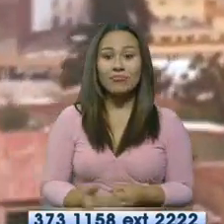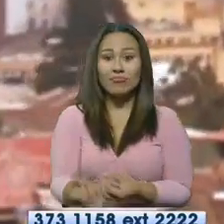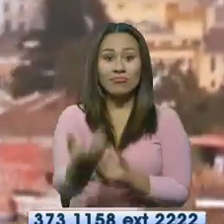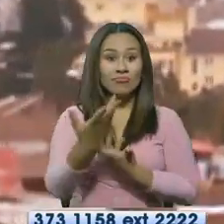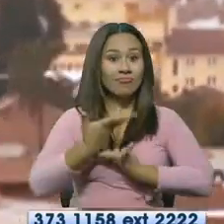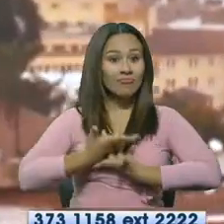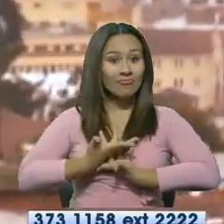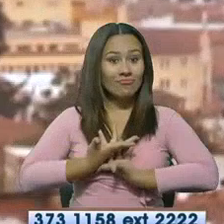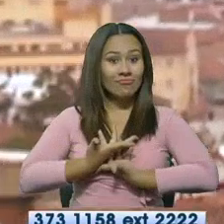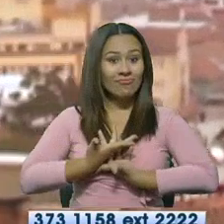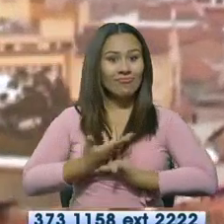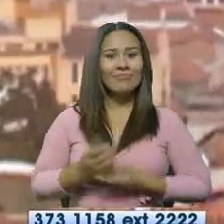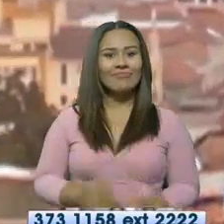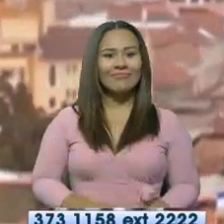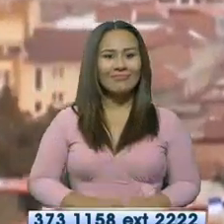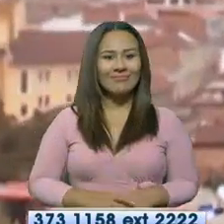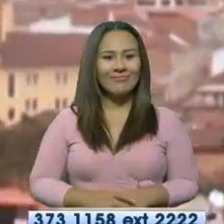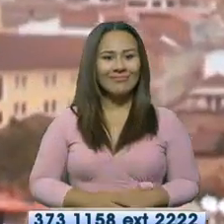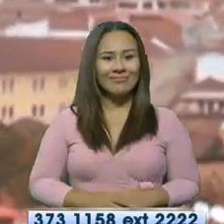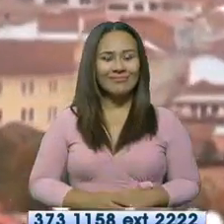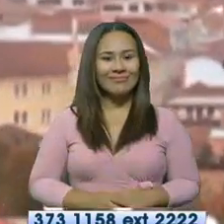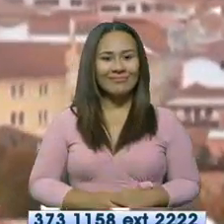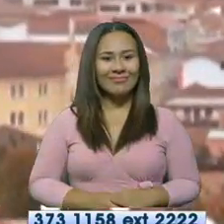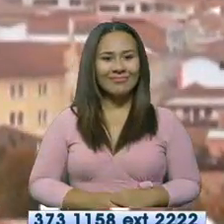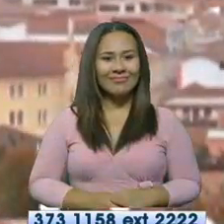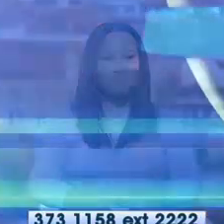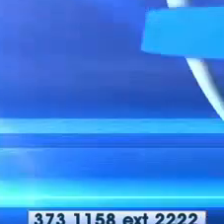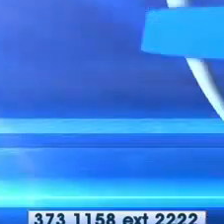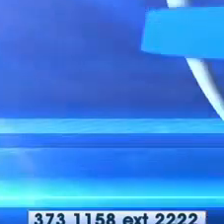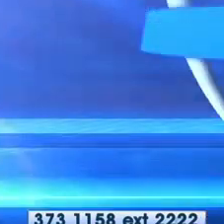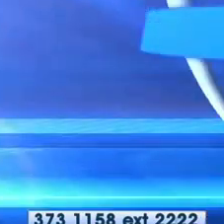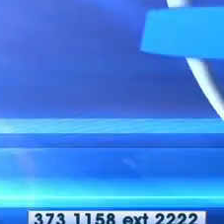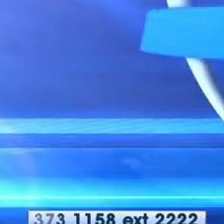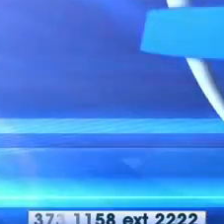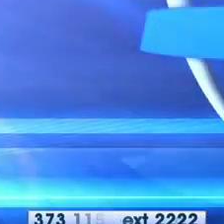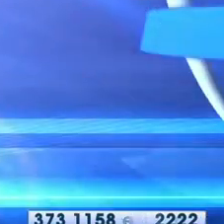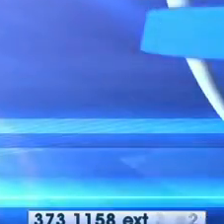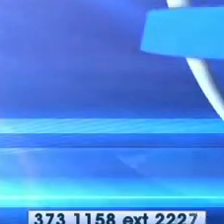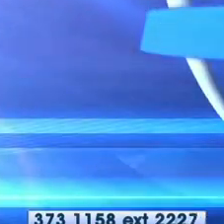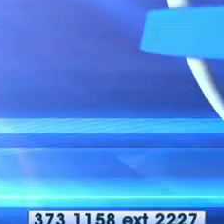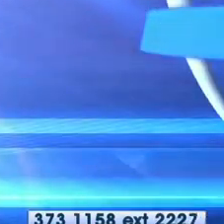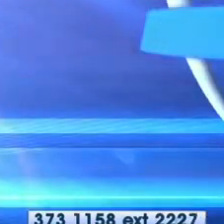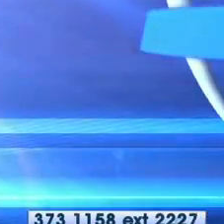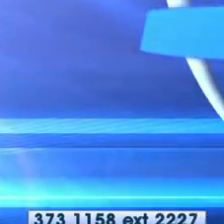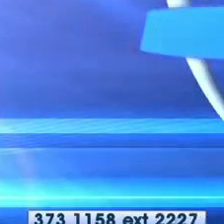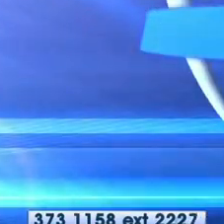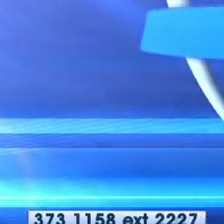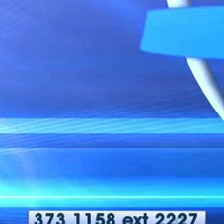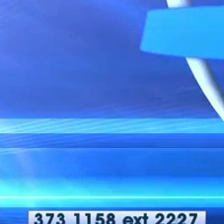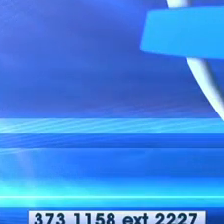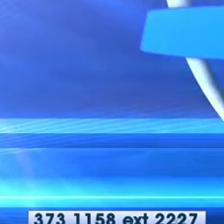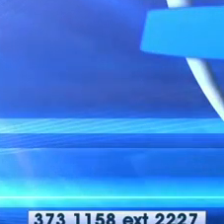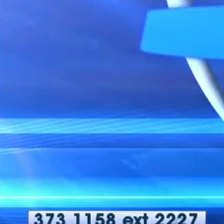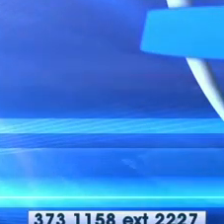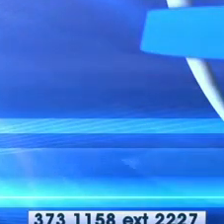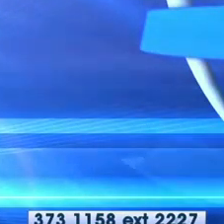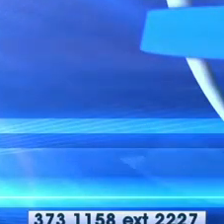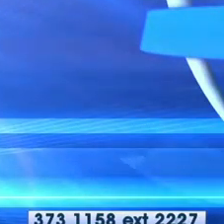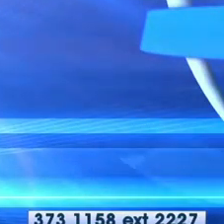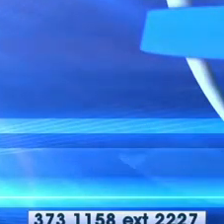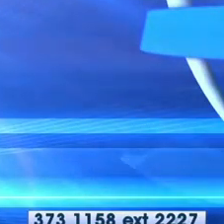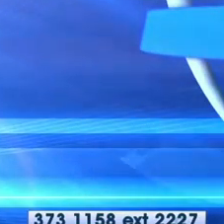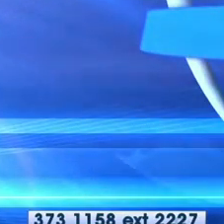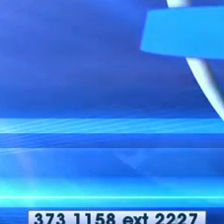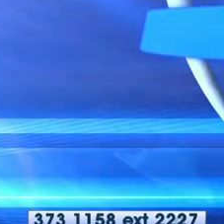Informó Alison Corral. Yo soy el Chullita quiteño. La vida